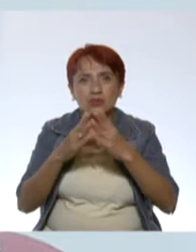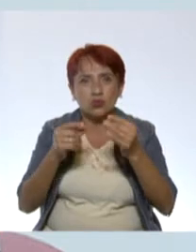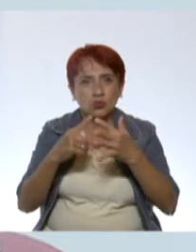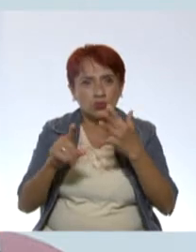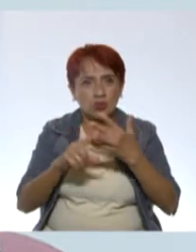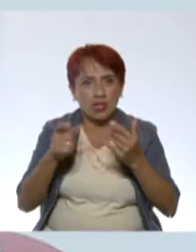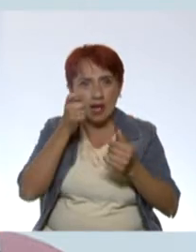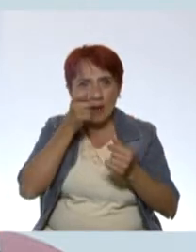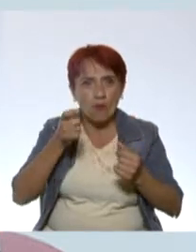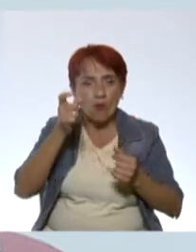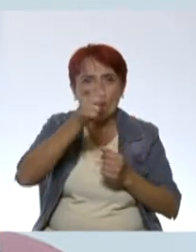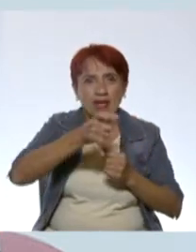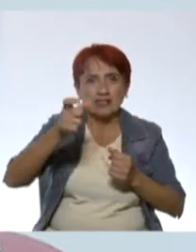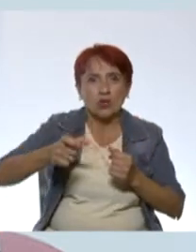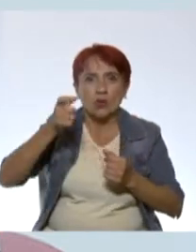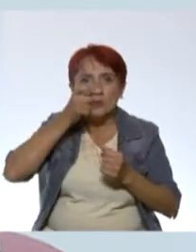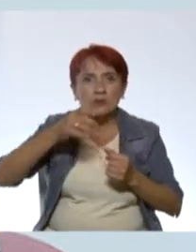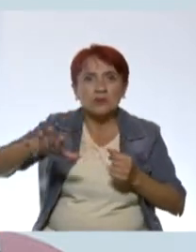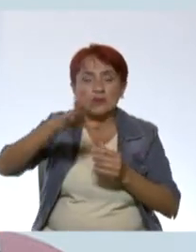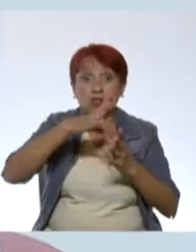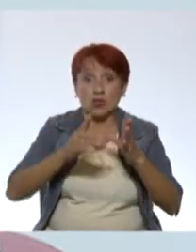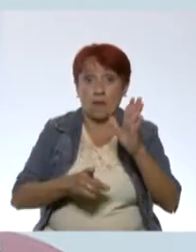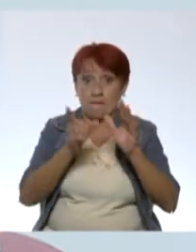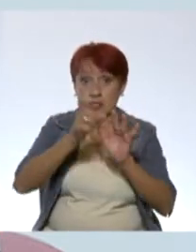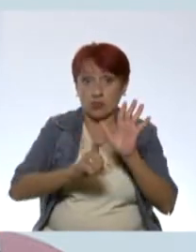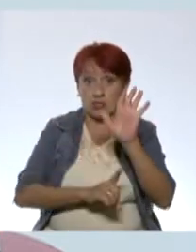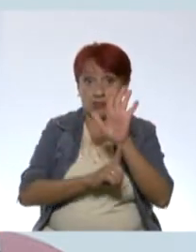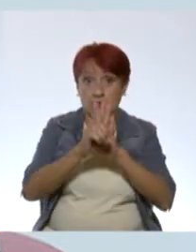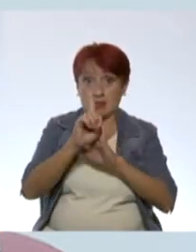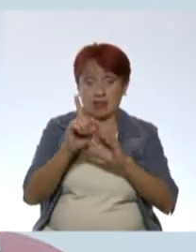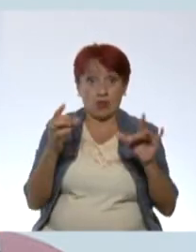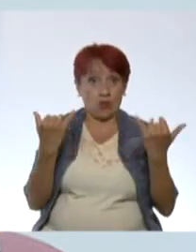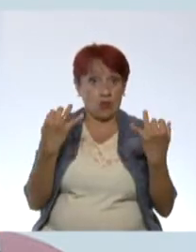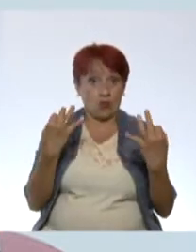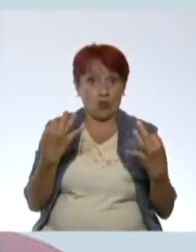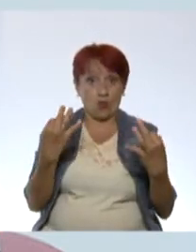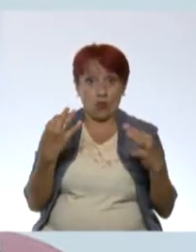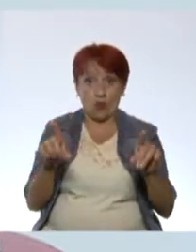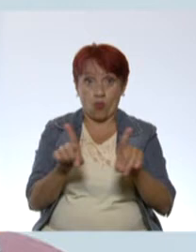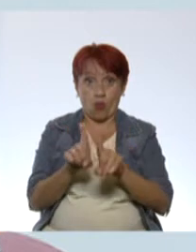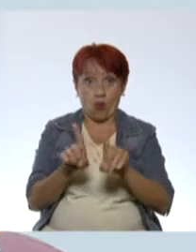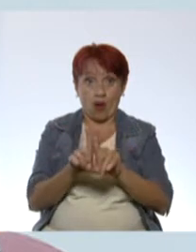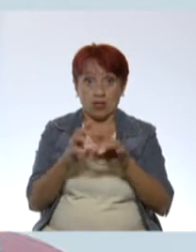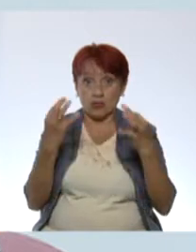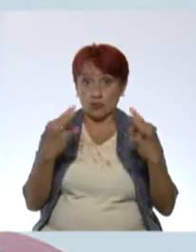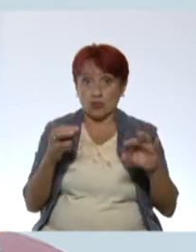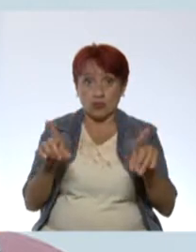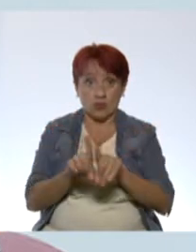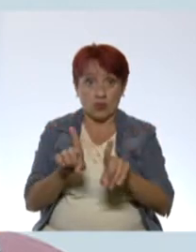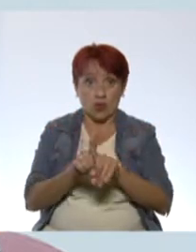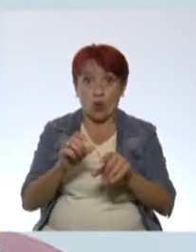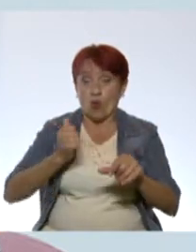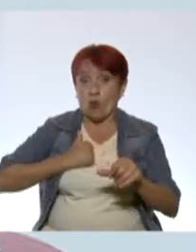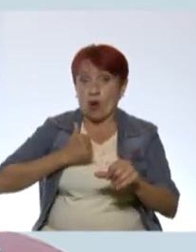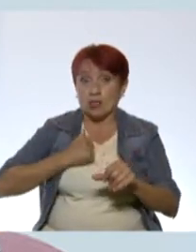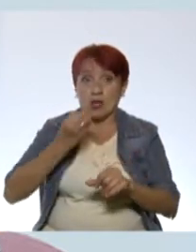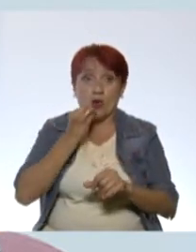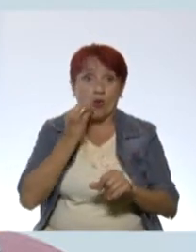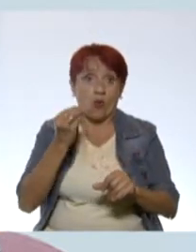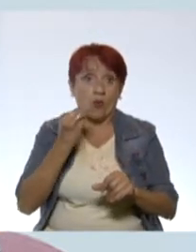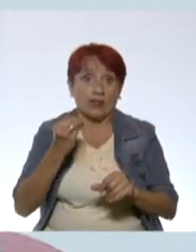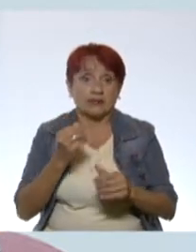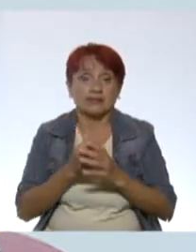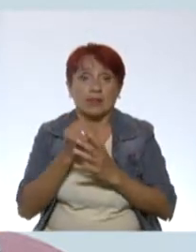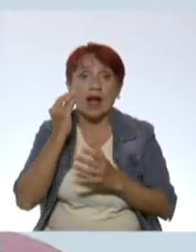biológicos que en el resto de la población. Son personas y se desarrollan de igual manera, de manera muy similar a cualquier otro joven